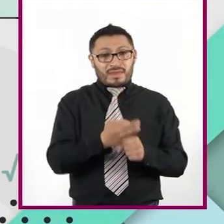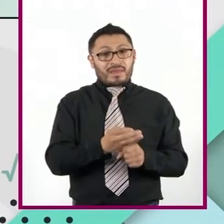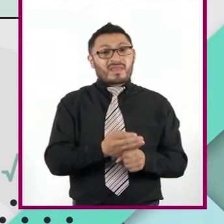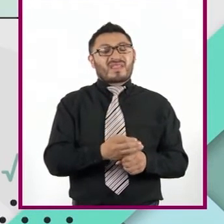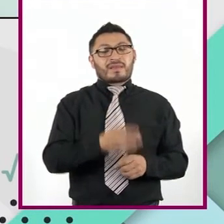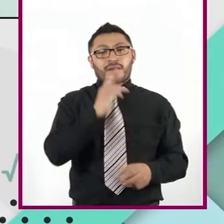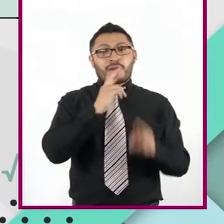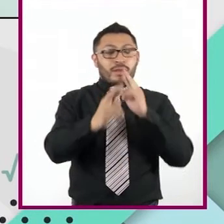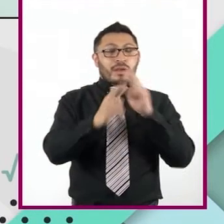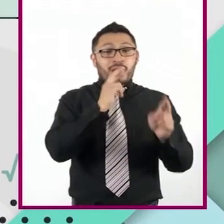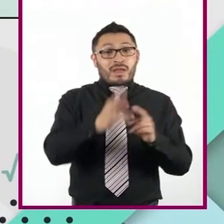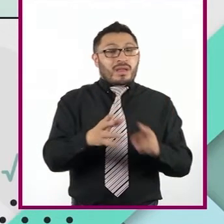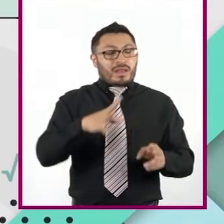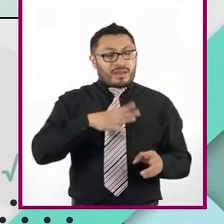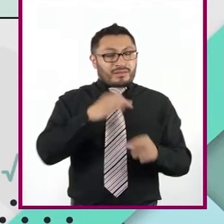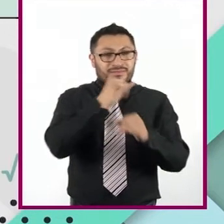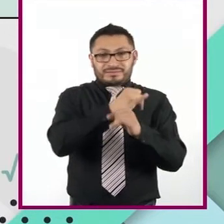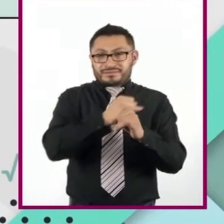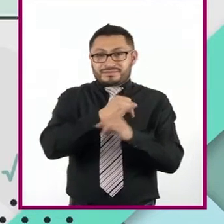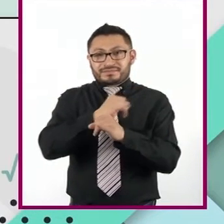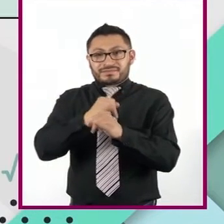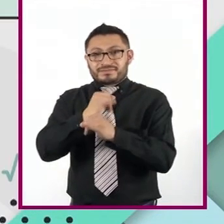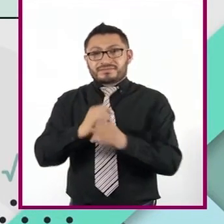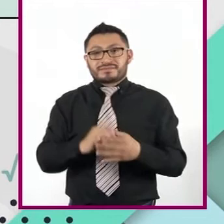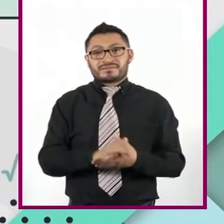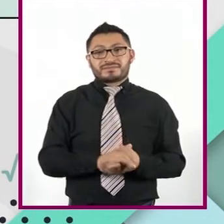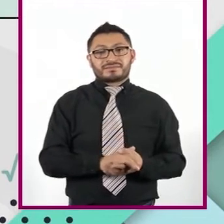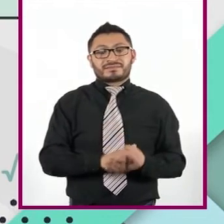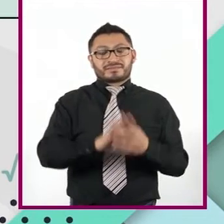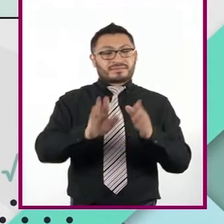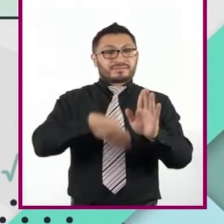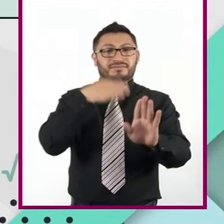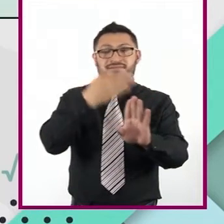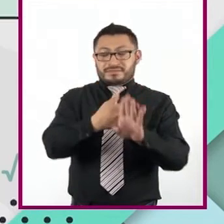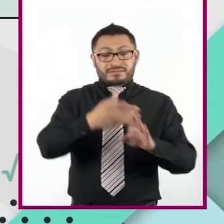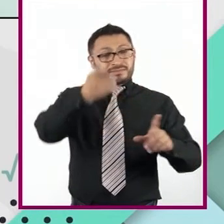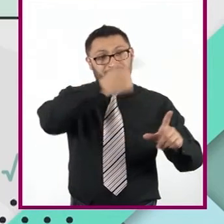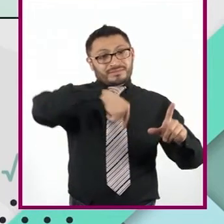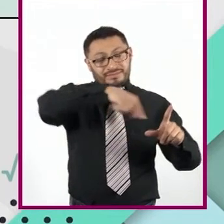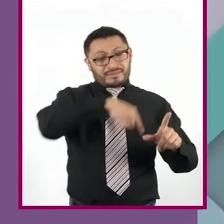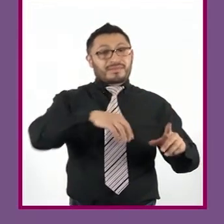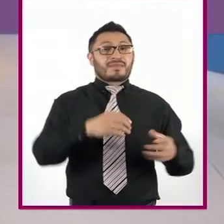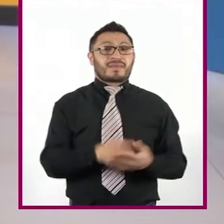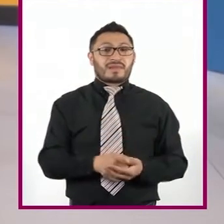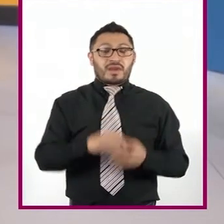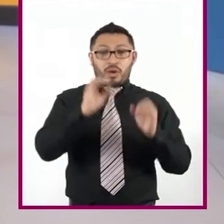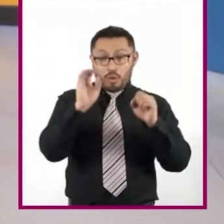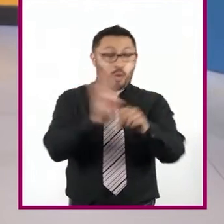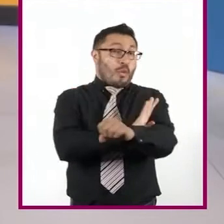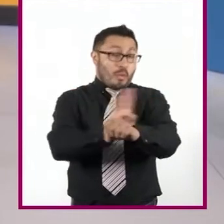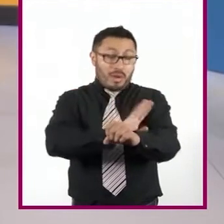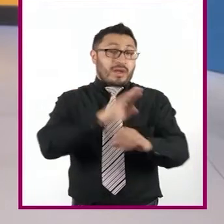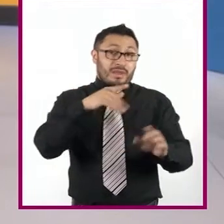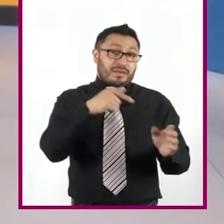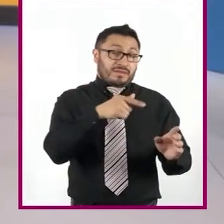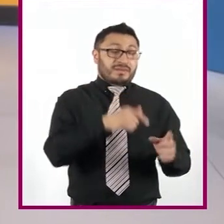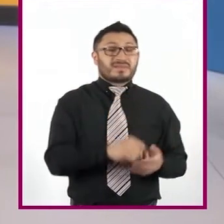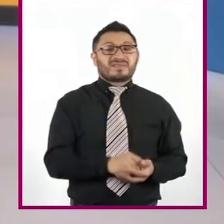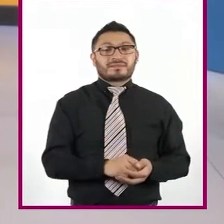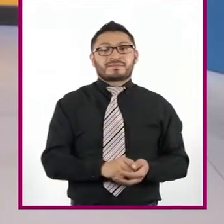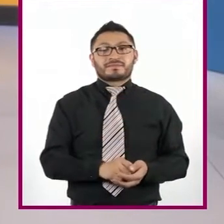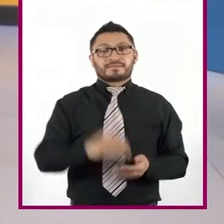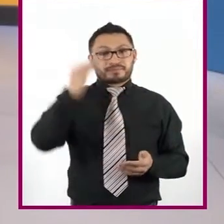resultados obtenidos de nuestro experimento los afectará directamente a ellos. En cuanto al periodo